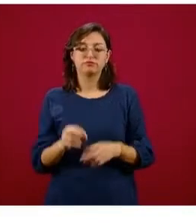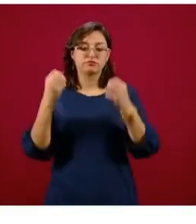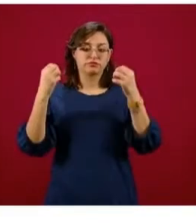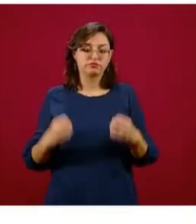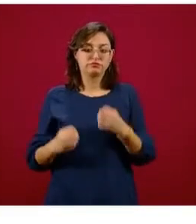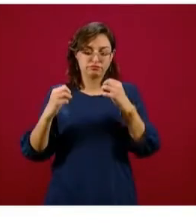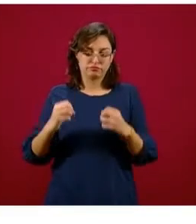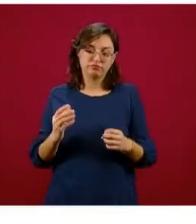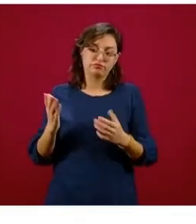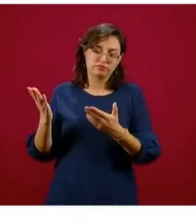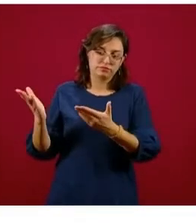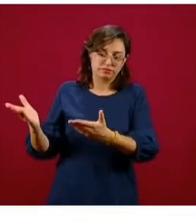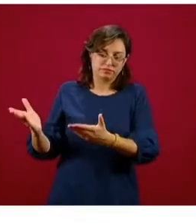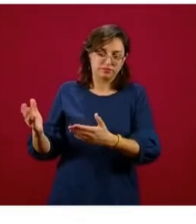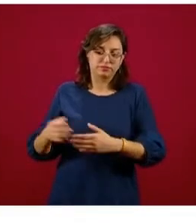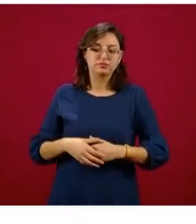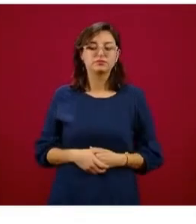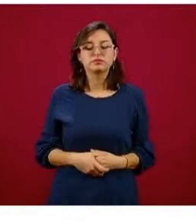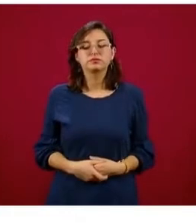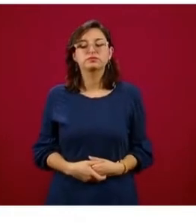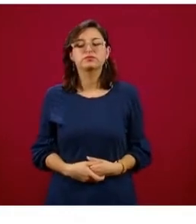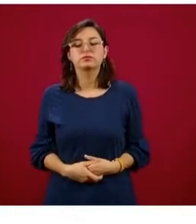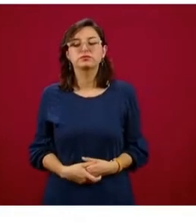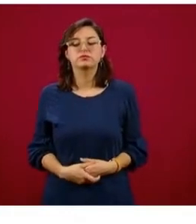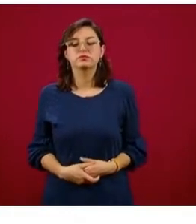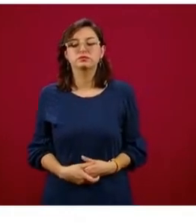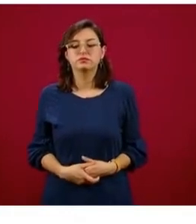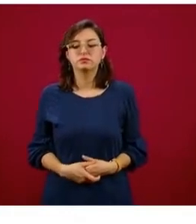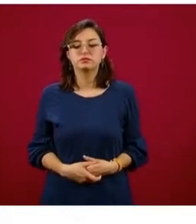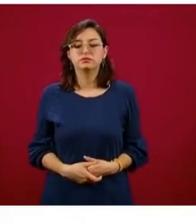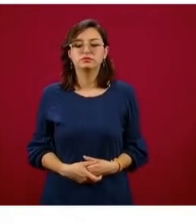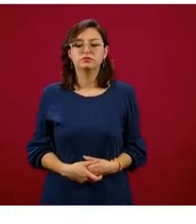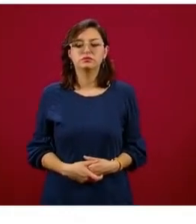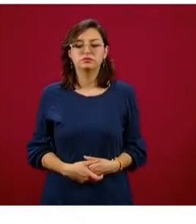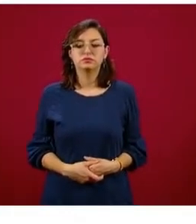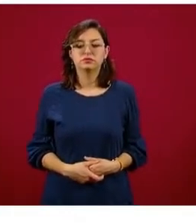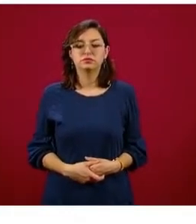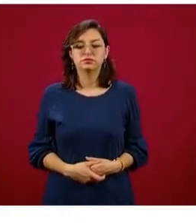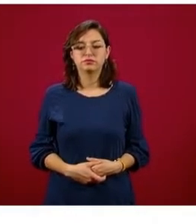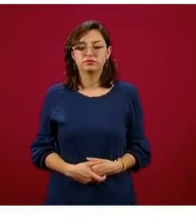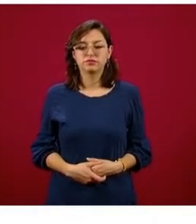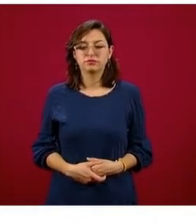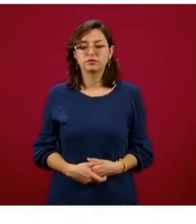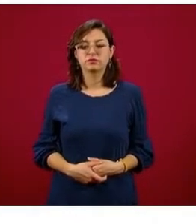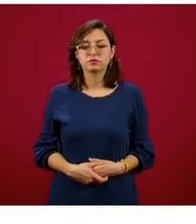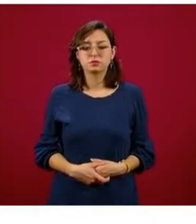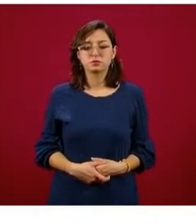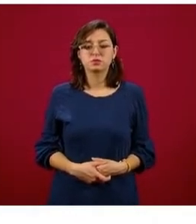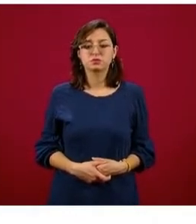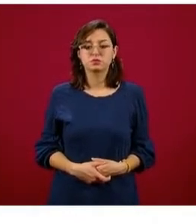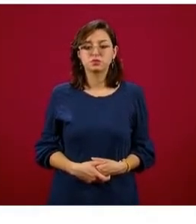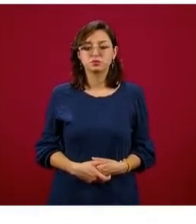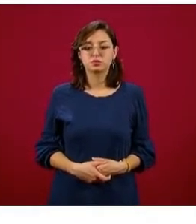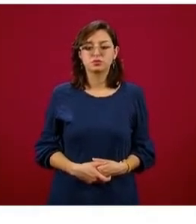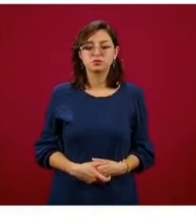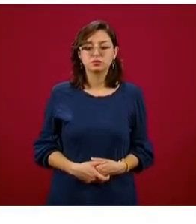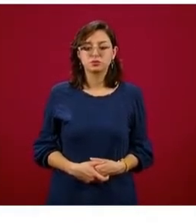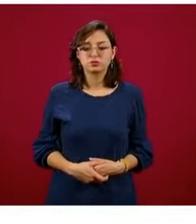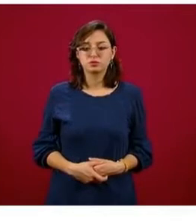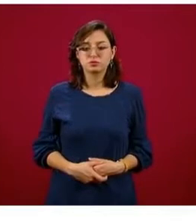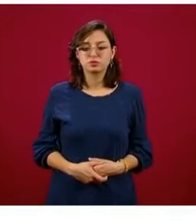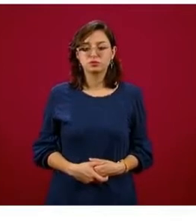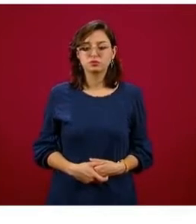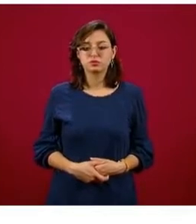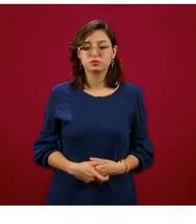de esta ocupación. Y en la siguiente diapositiva vemos específicamente la ocupación